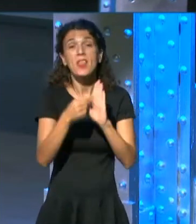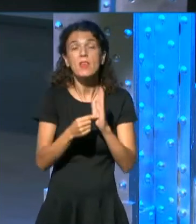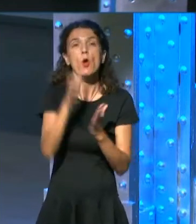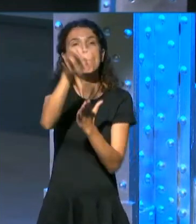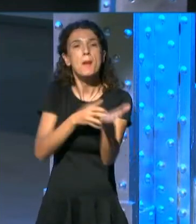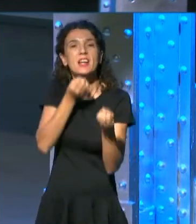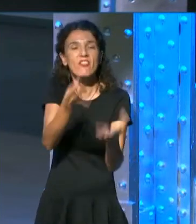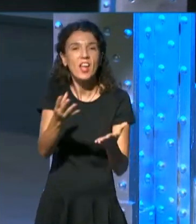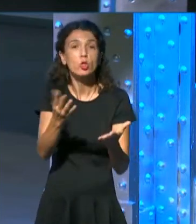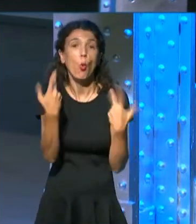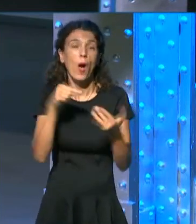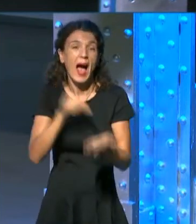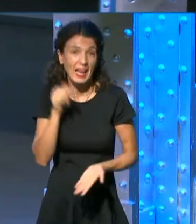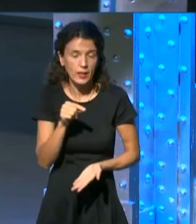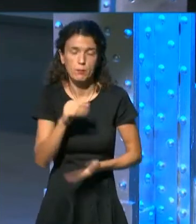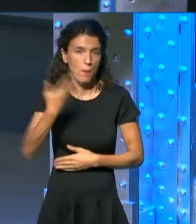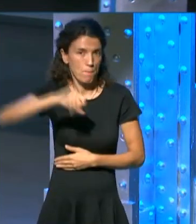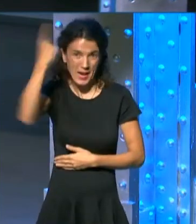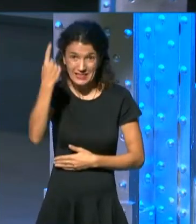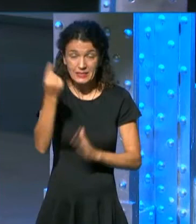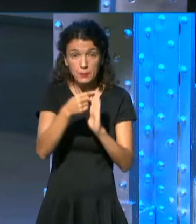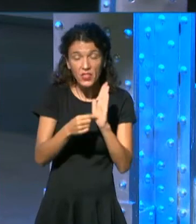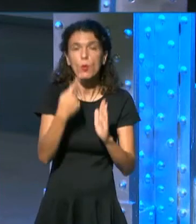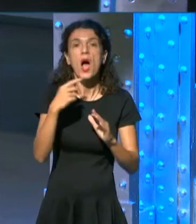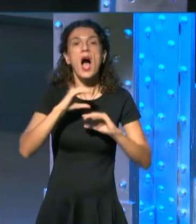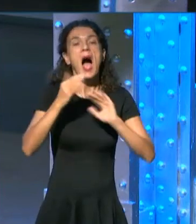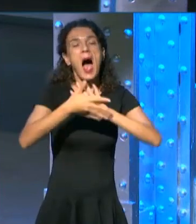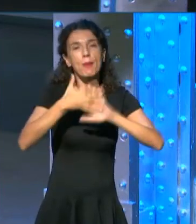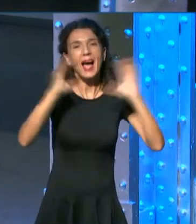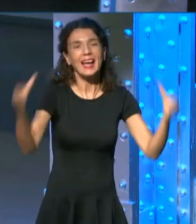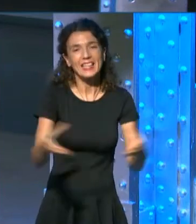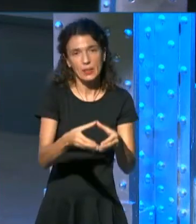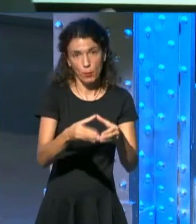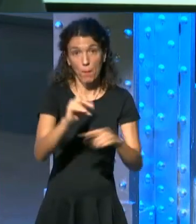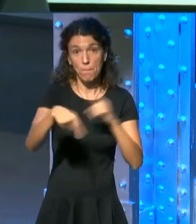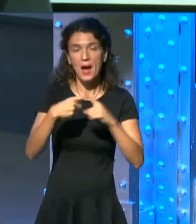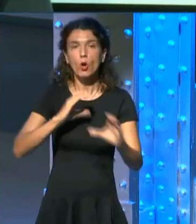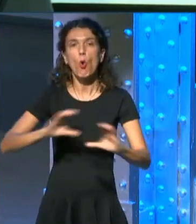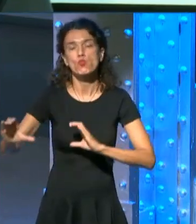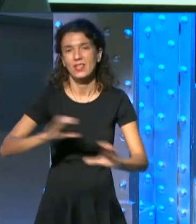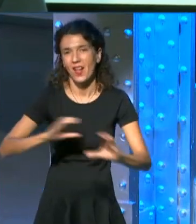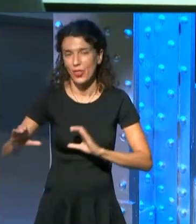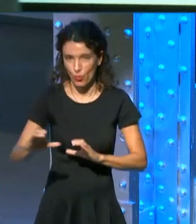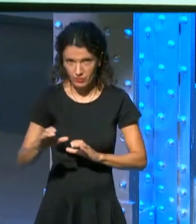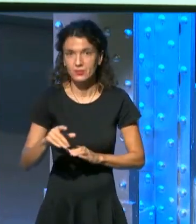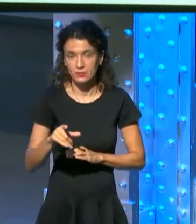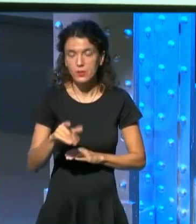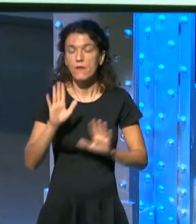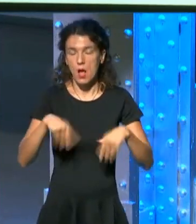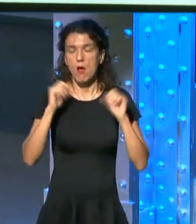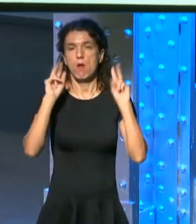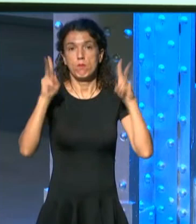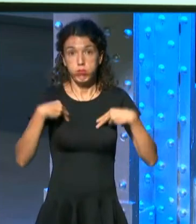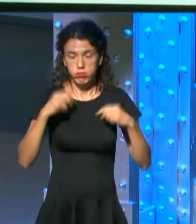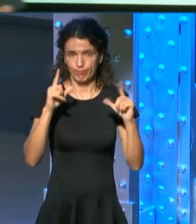manifiesto ágil más importante, en el que habla del equipo y la comunicación, ¿vale? Entonces me di cuenta que una